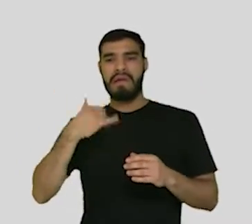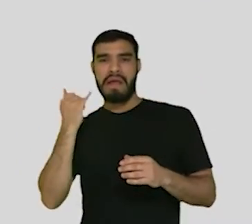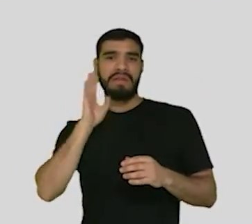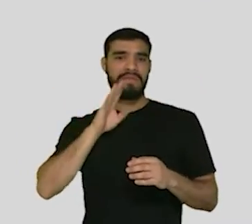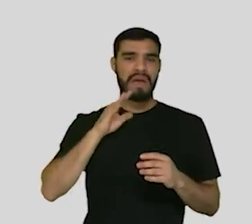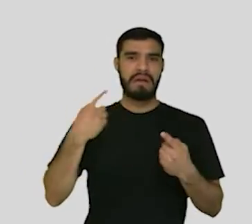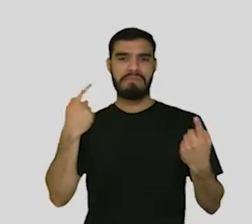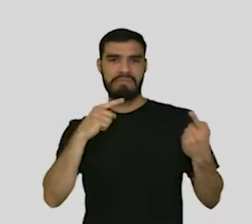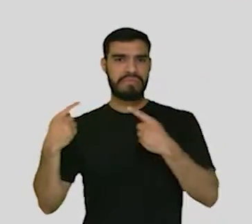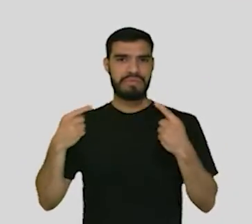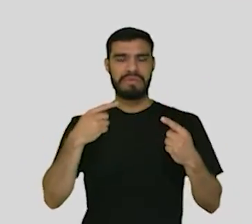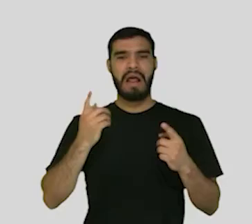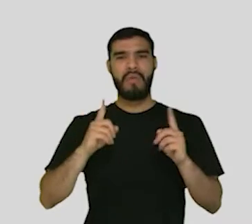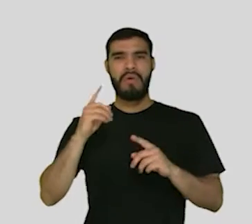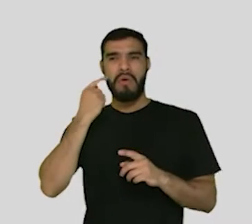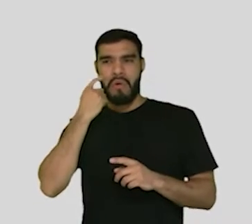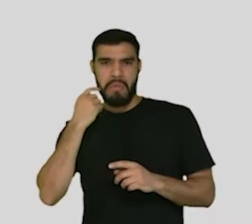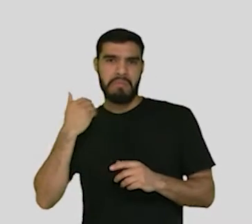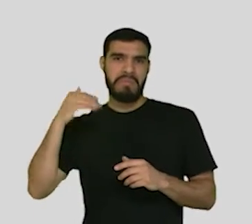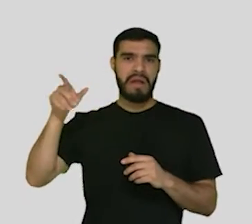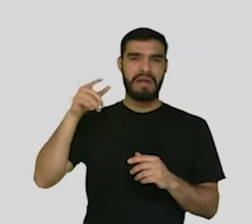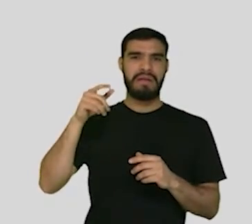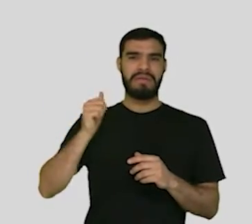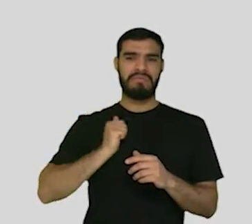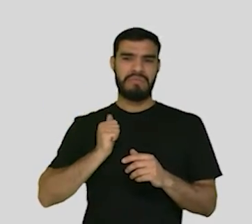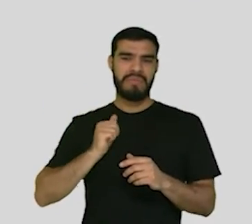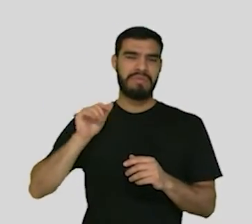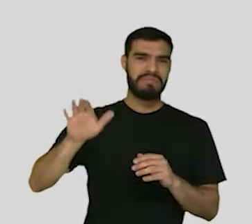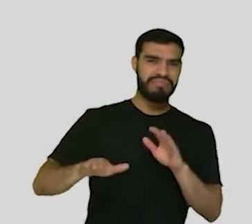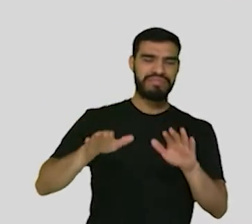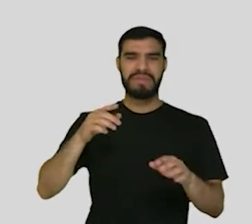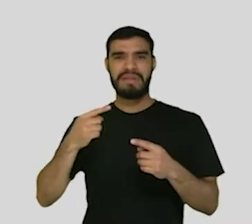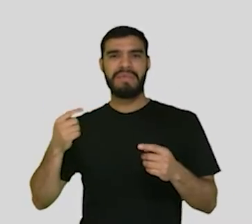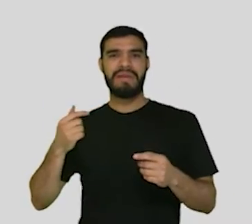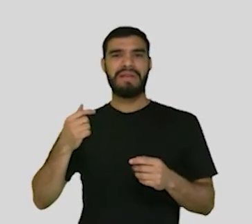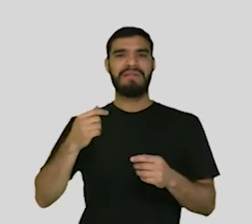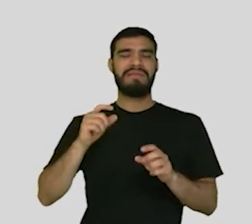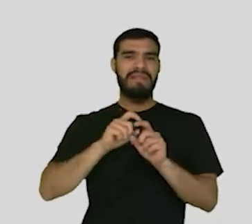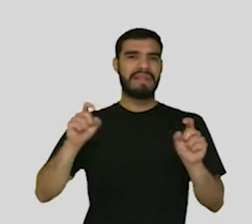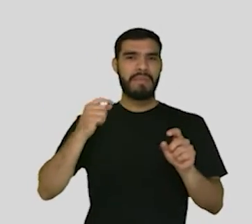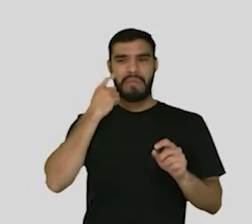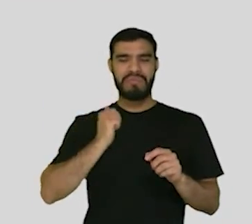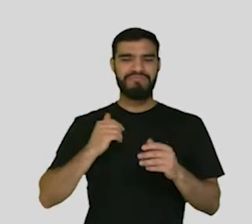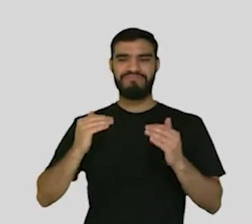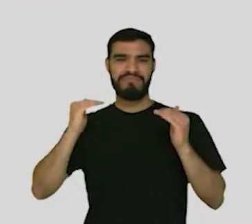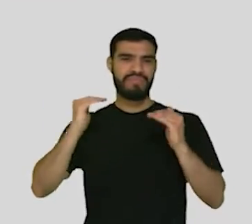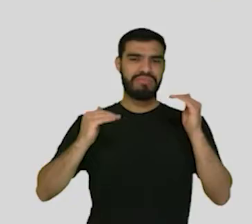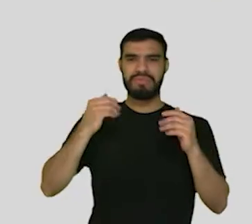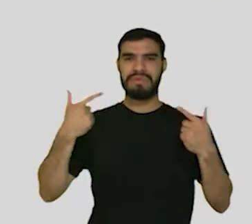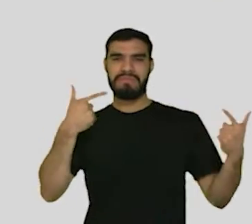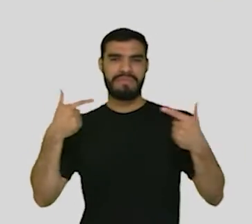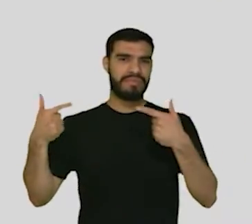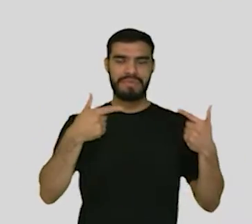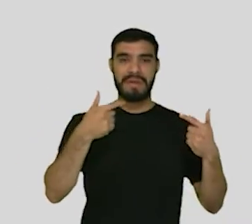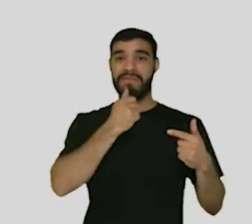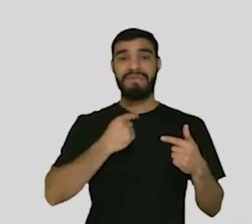pe oñeño monguetajena en contra del machismo. Bueno, con todas las cuestiones de género. Mundo, tú sacó ya ver. En ese momento y todo lo que tiene. Bueno, en